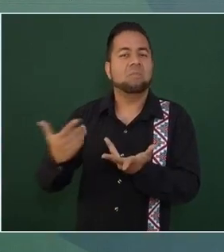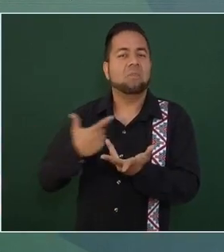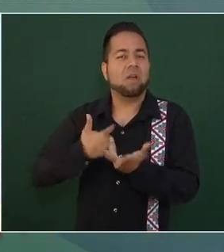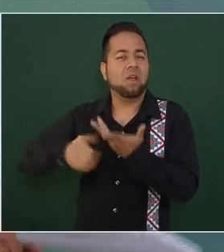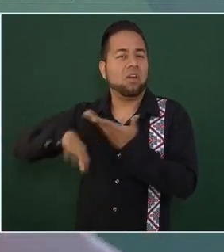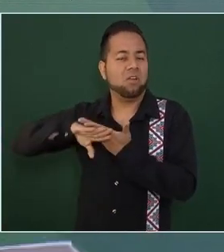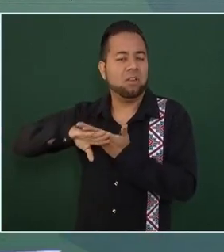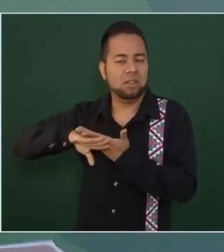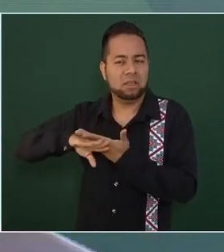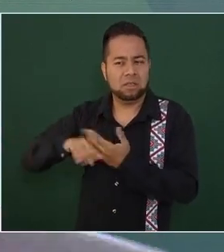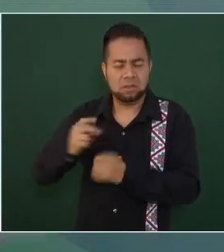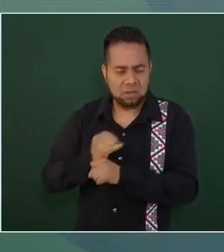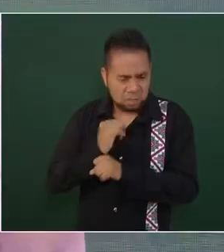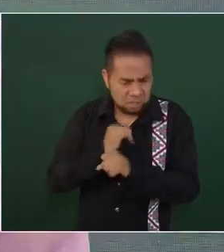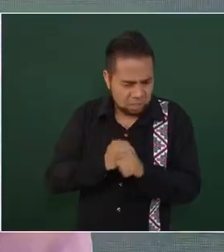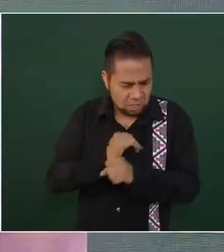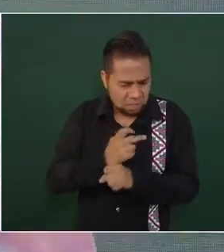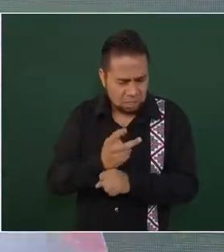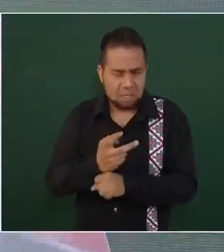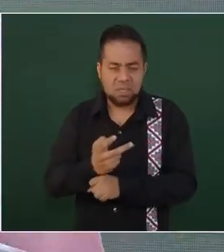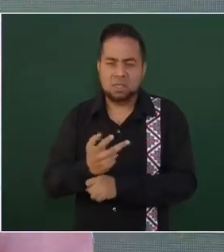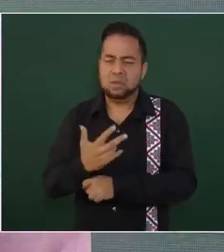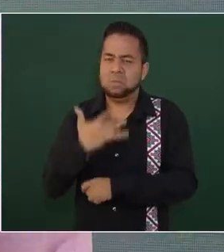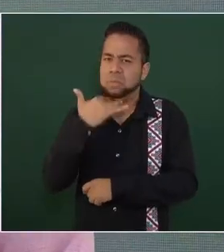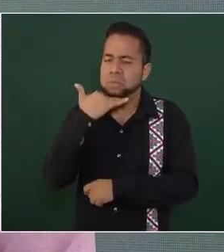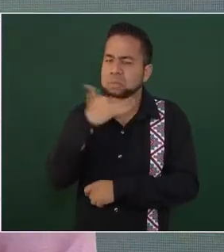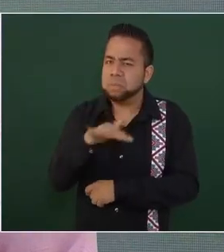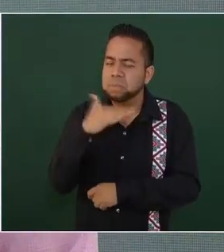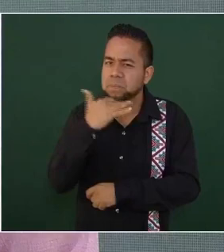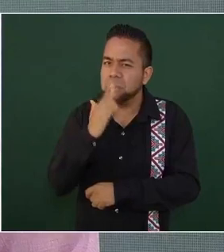investigamos y era un fraude una tranza